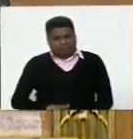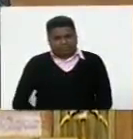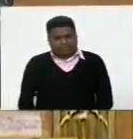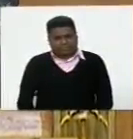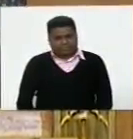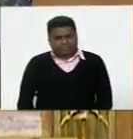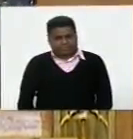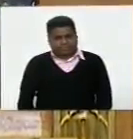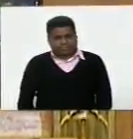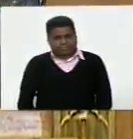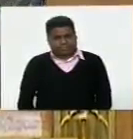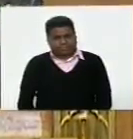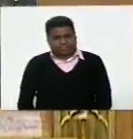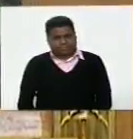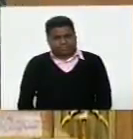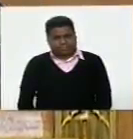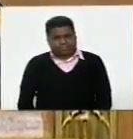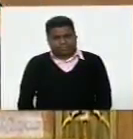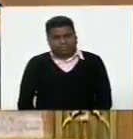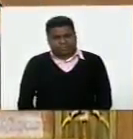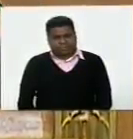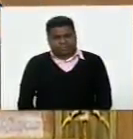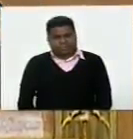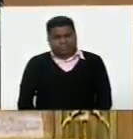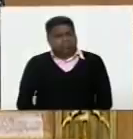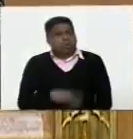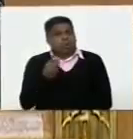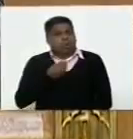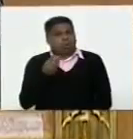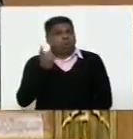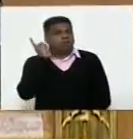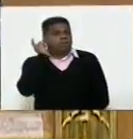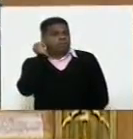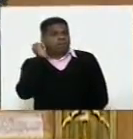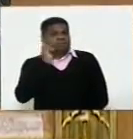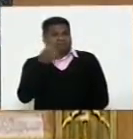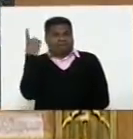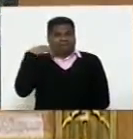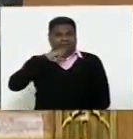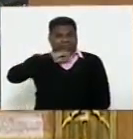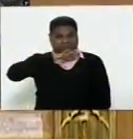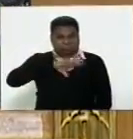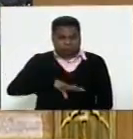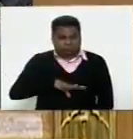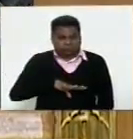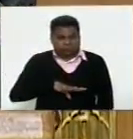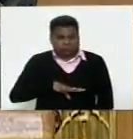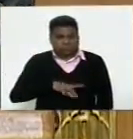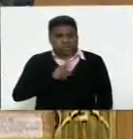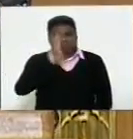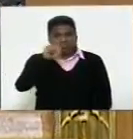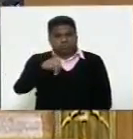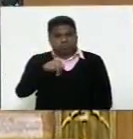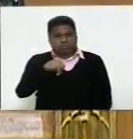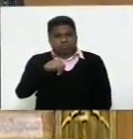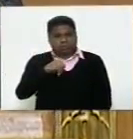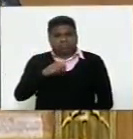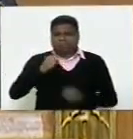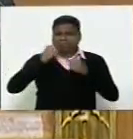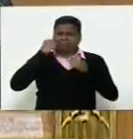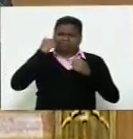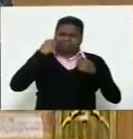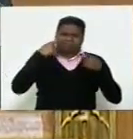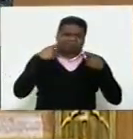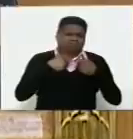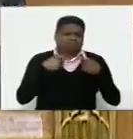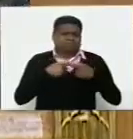condición de la mujer de nuestros pueblos originarios que nunca dejó de batallar. y